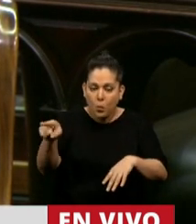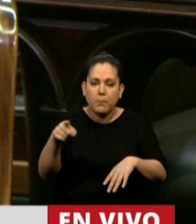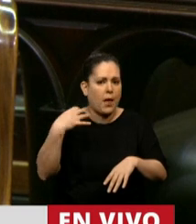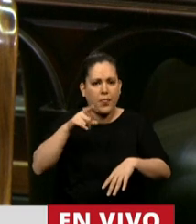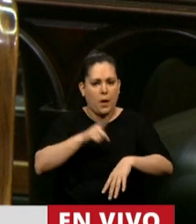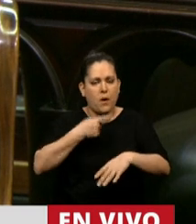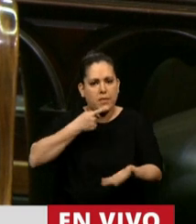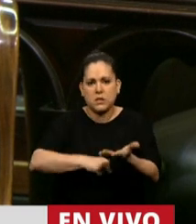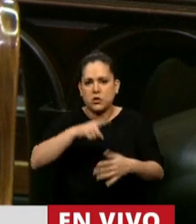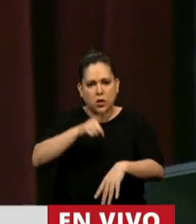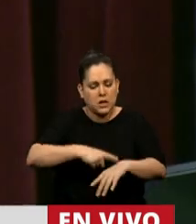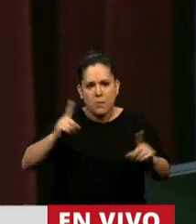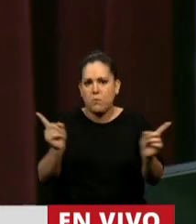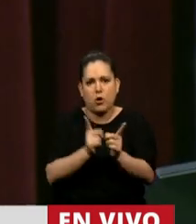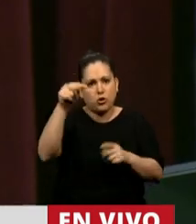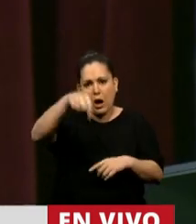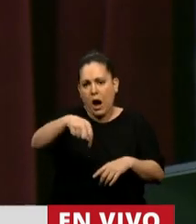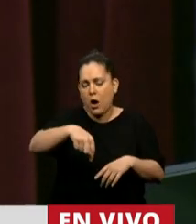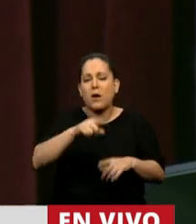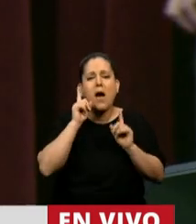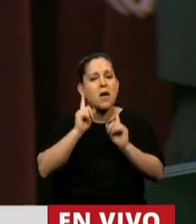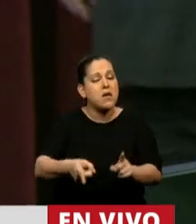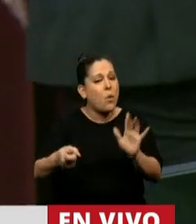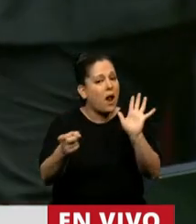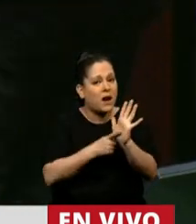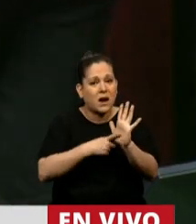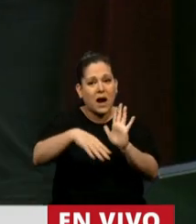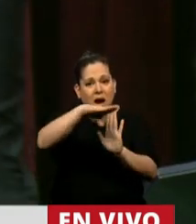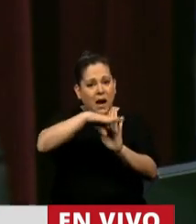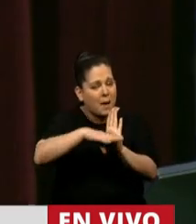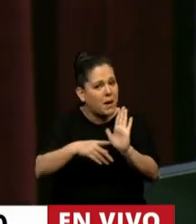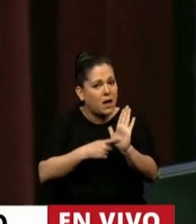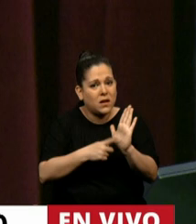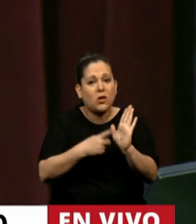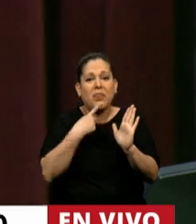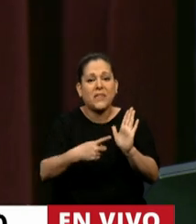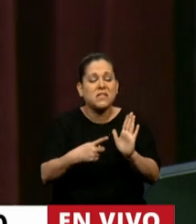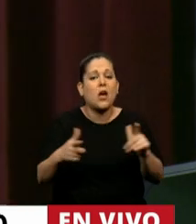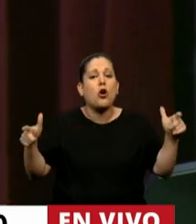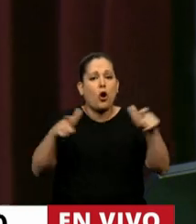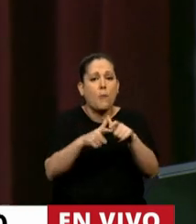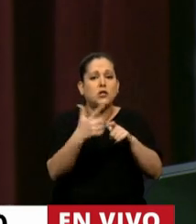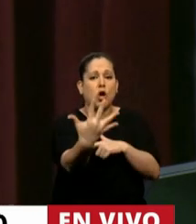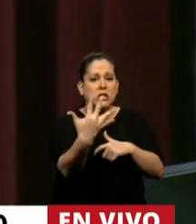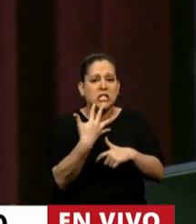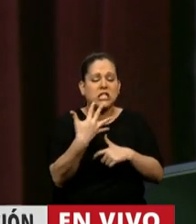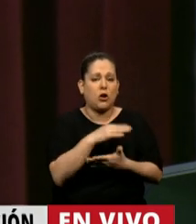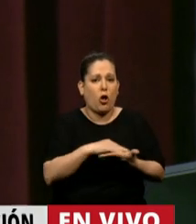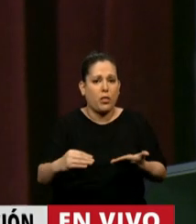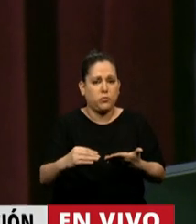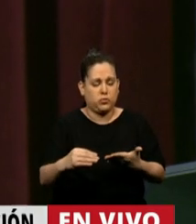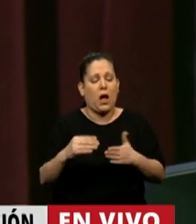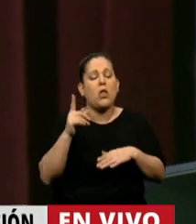posible sí diputado Igualmente el reglamento prevé comisión de cinco miembros especial adoc y un plazo